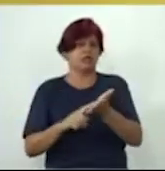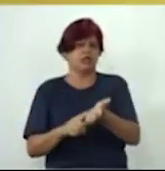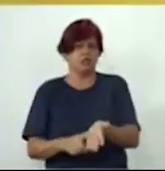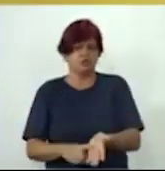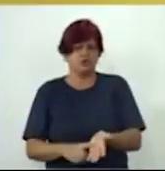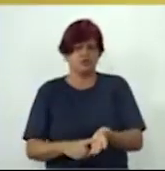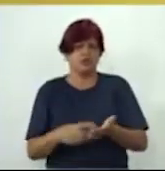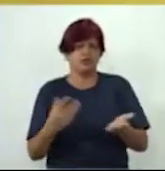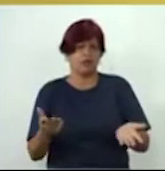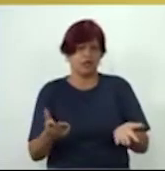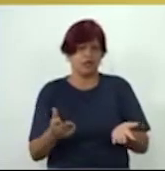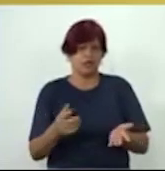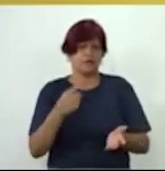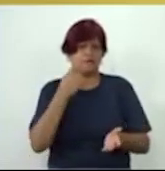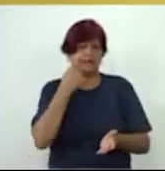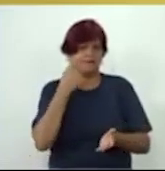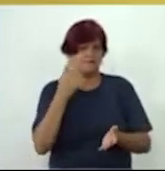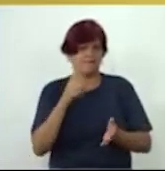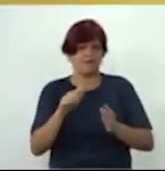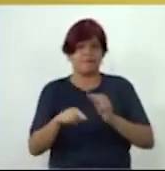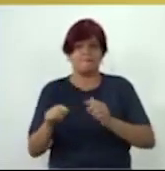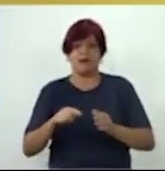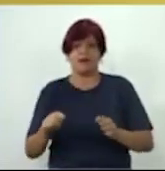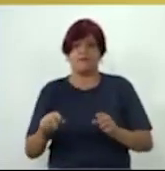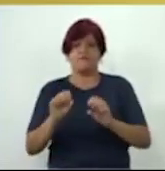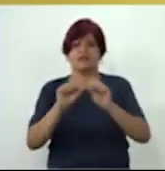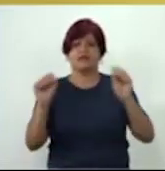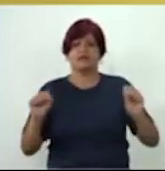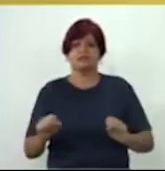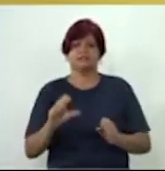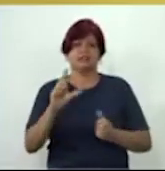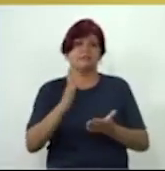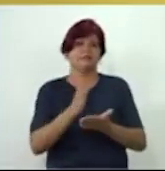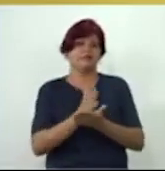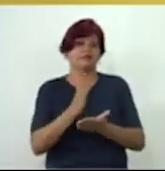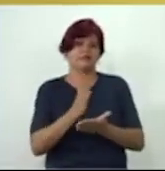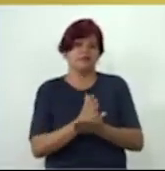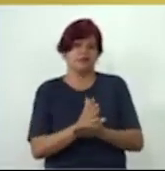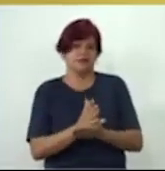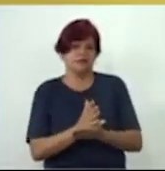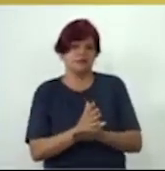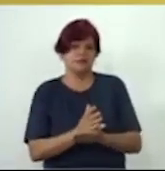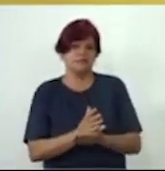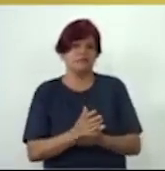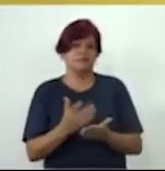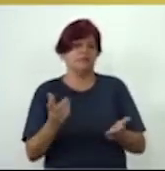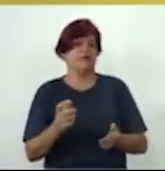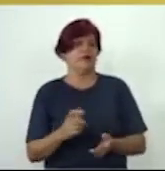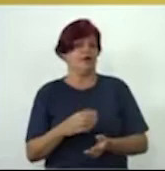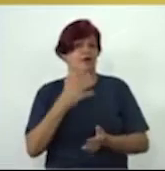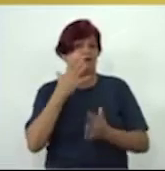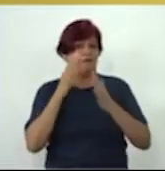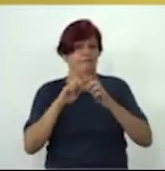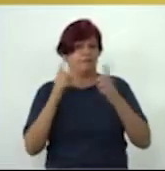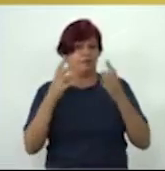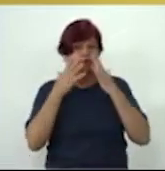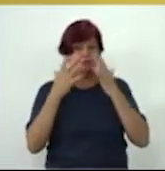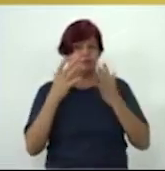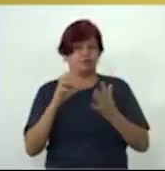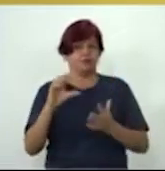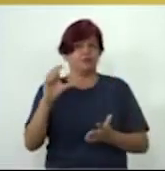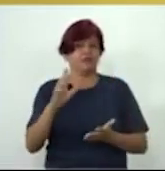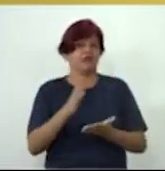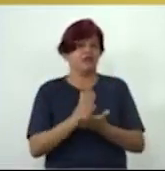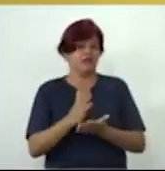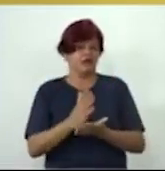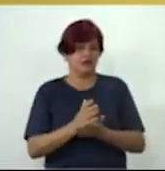concebir y planificar sistemas de clase, teniendo en cuenta de que las clases deben tener una